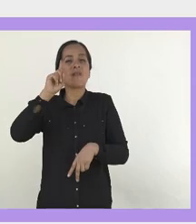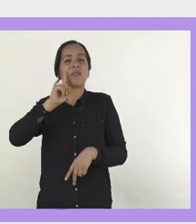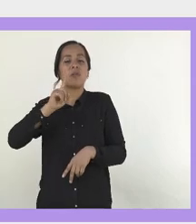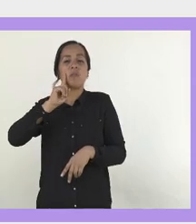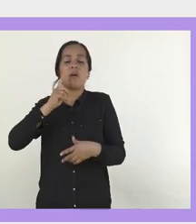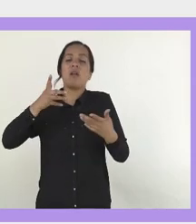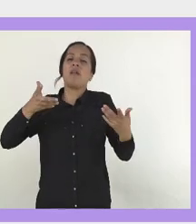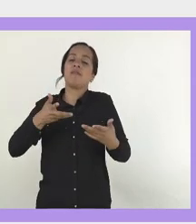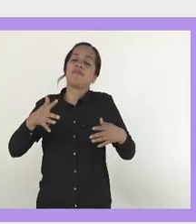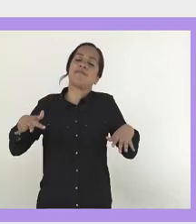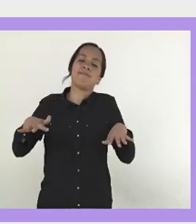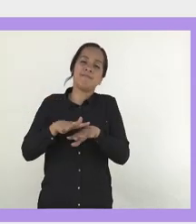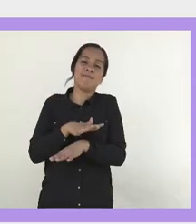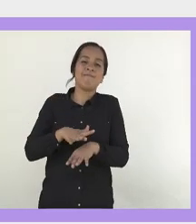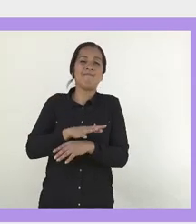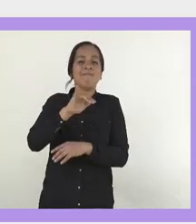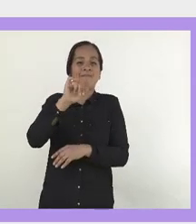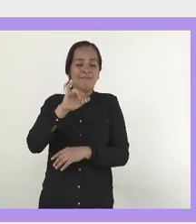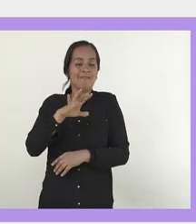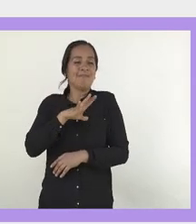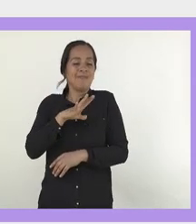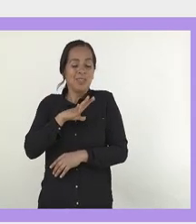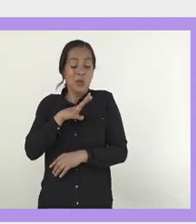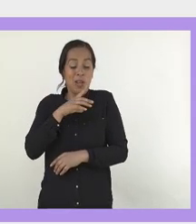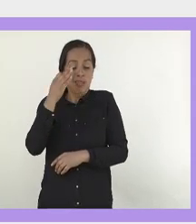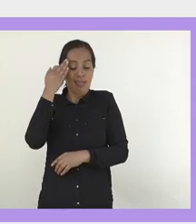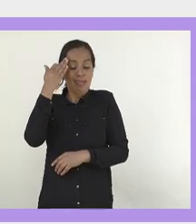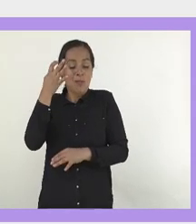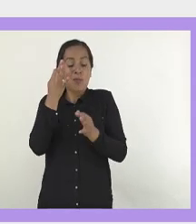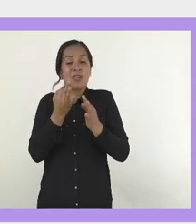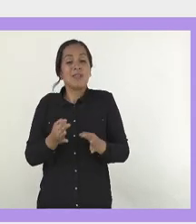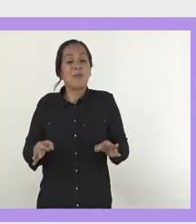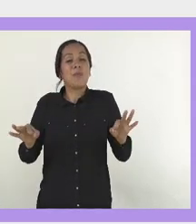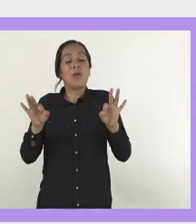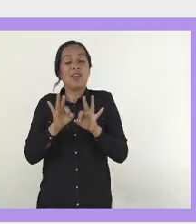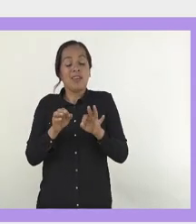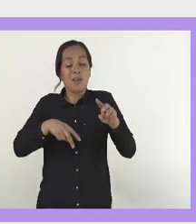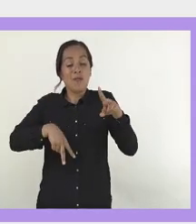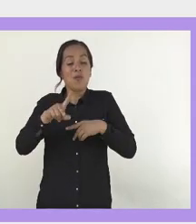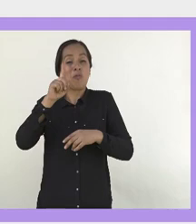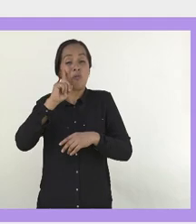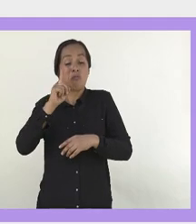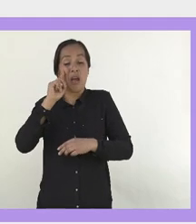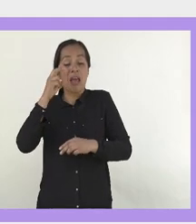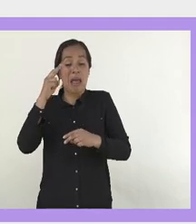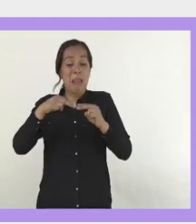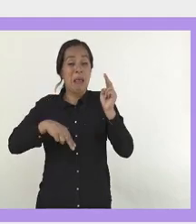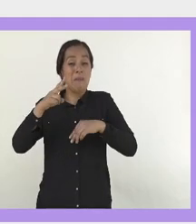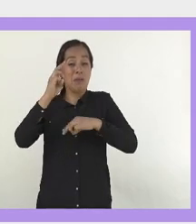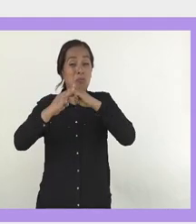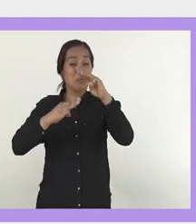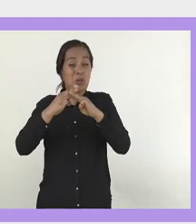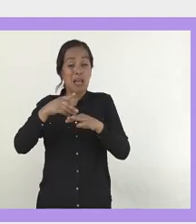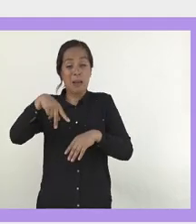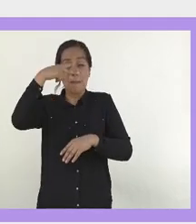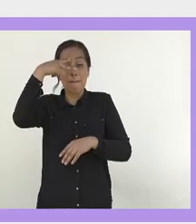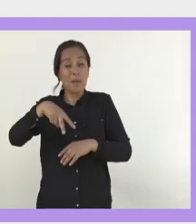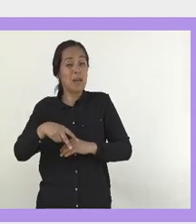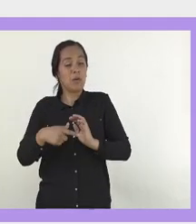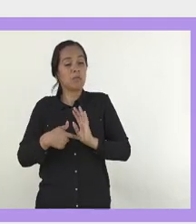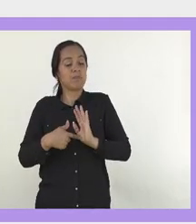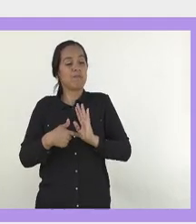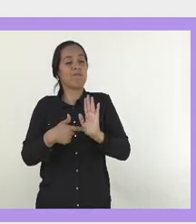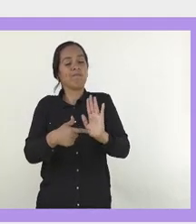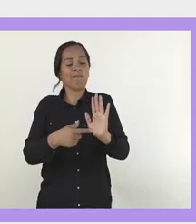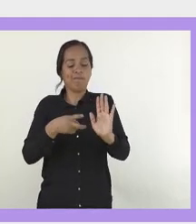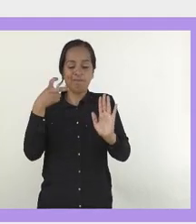este cambio y sí vive un momento muy importante muy especial el fútbol femenil a nivel mundial y México también es reflejo de